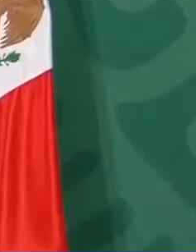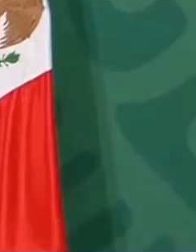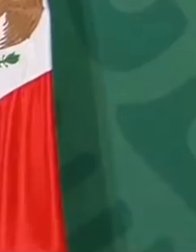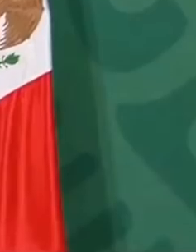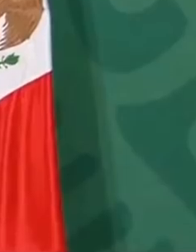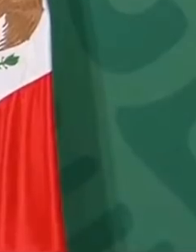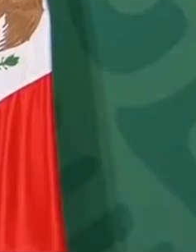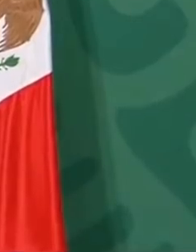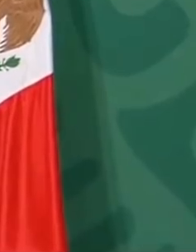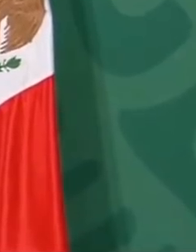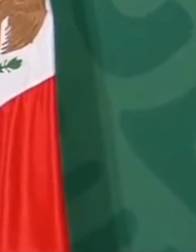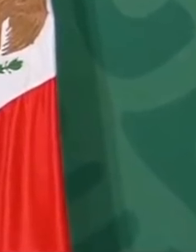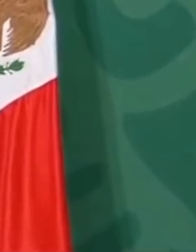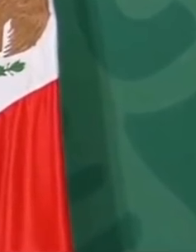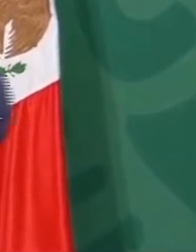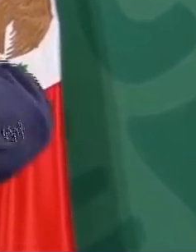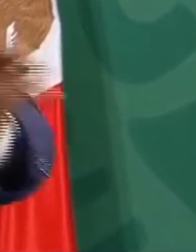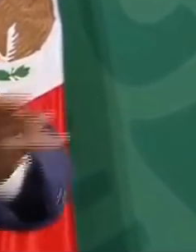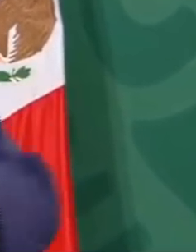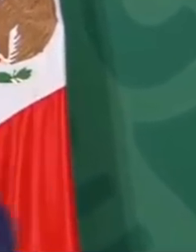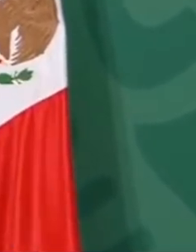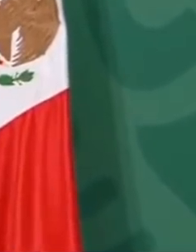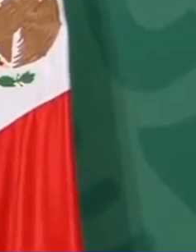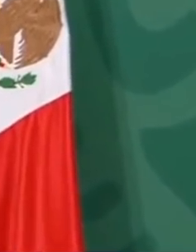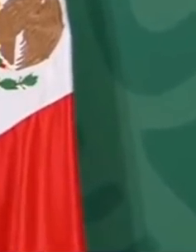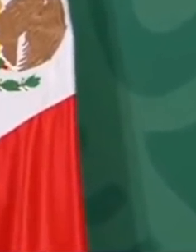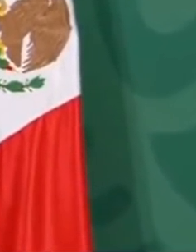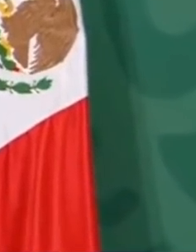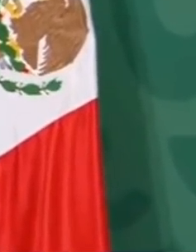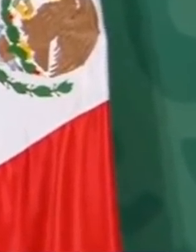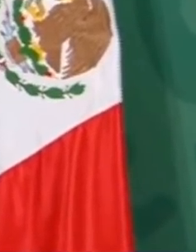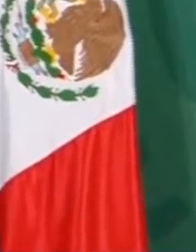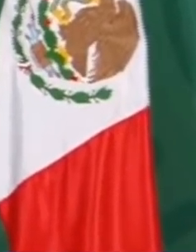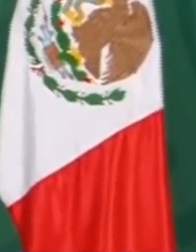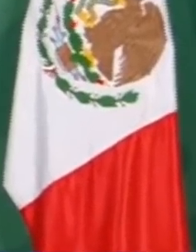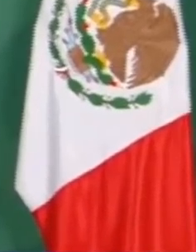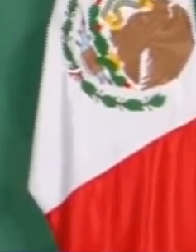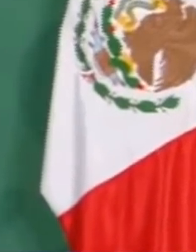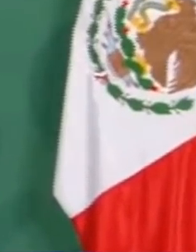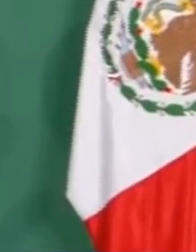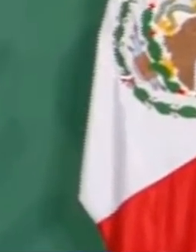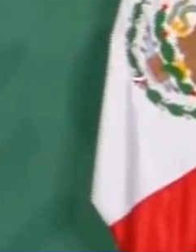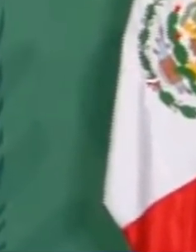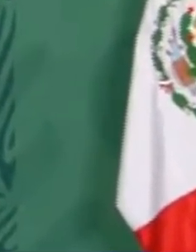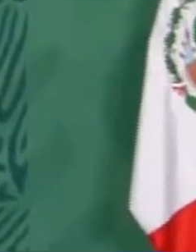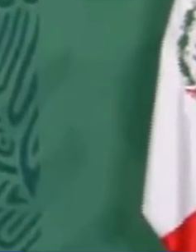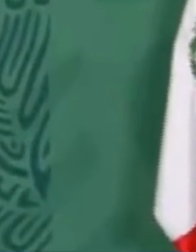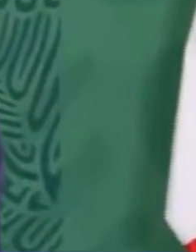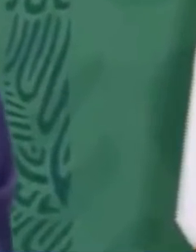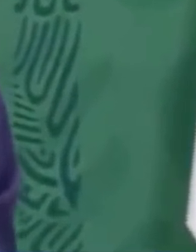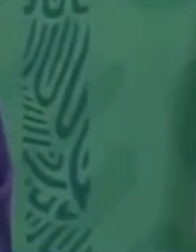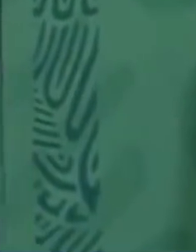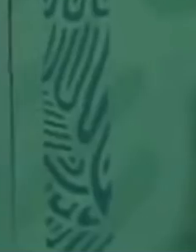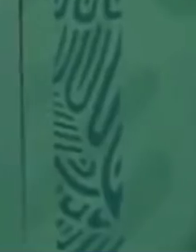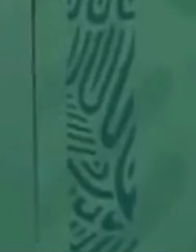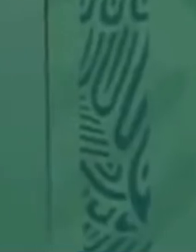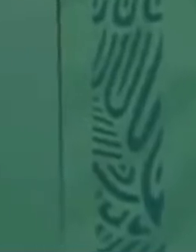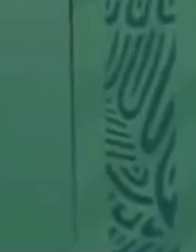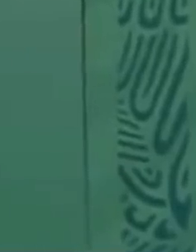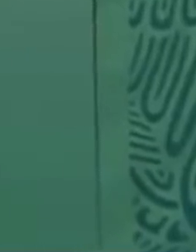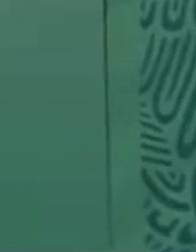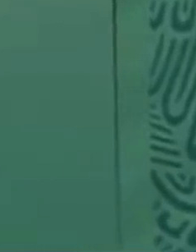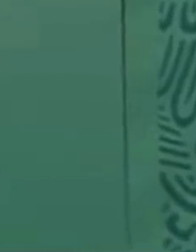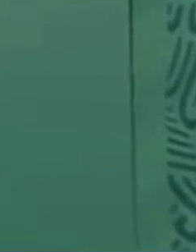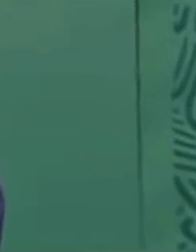del 24. Ya no quiero saber nada de política, ni voy a escribir sobre